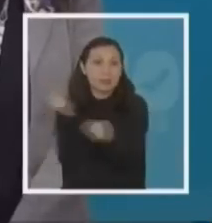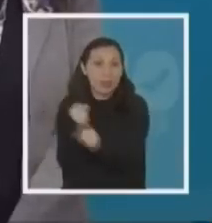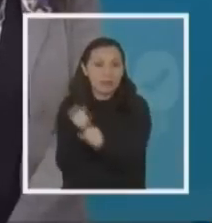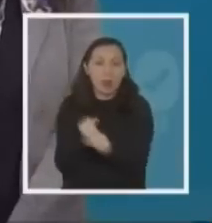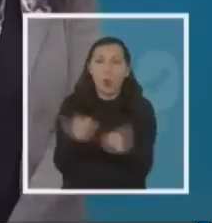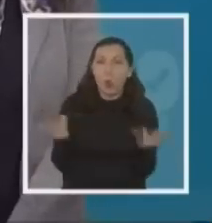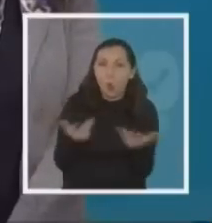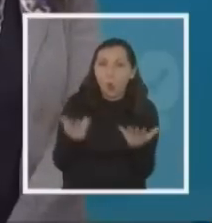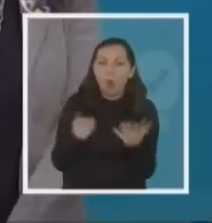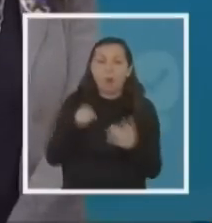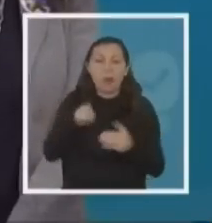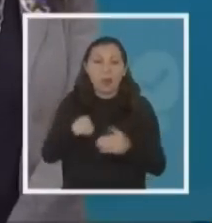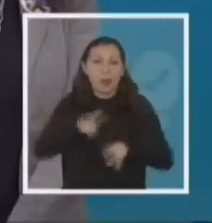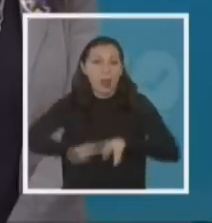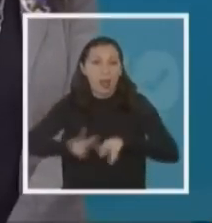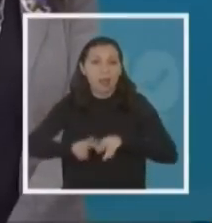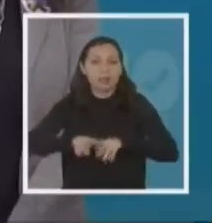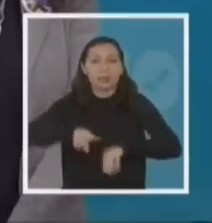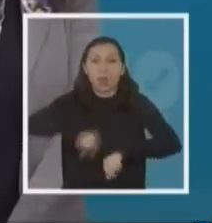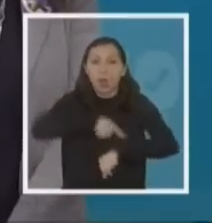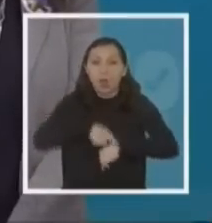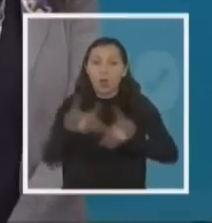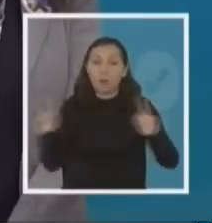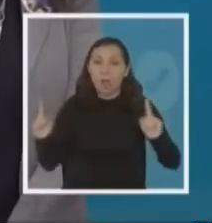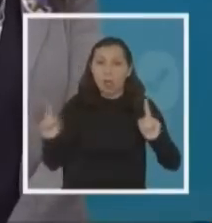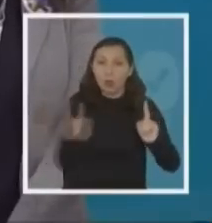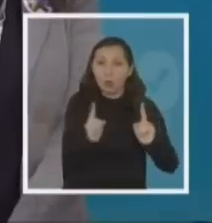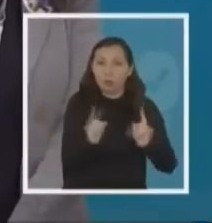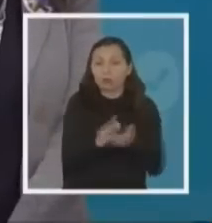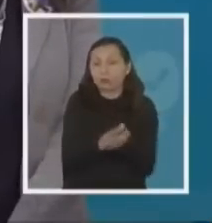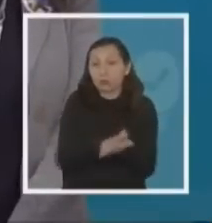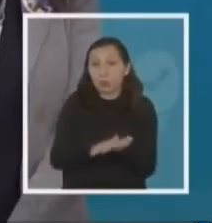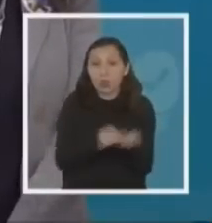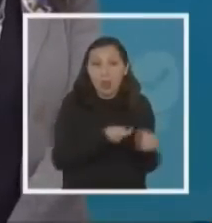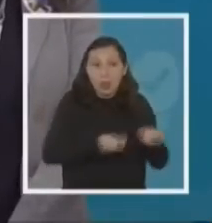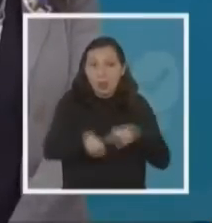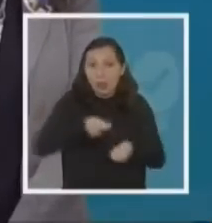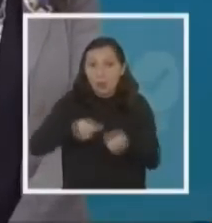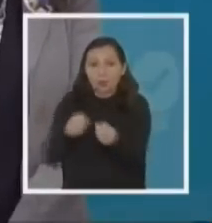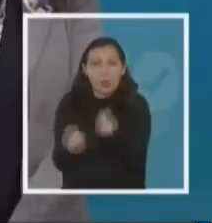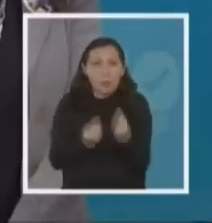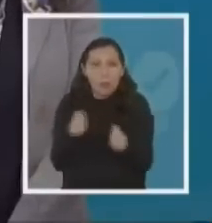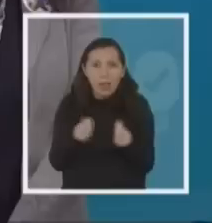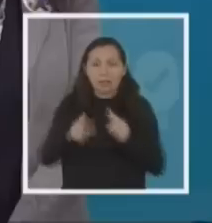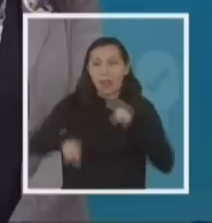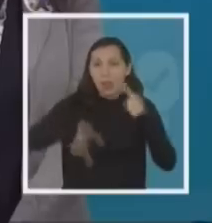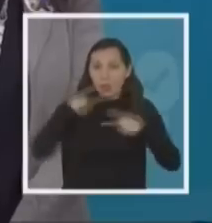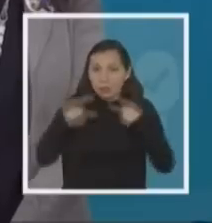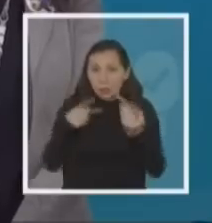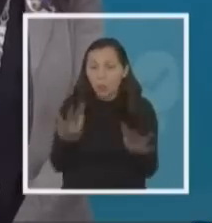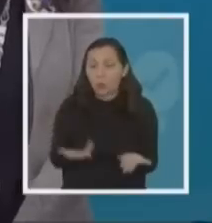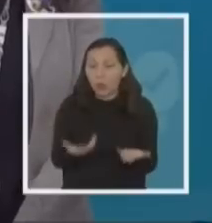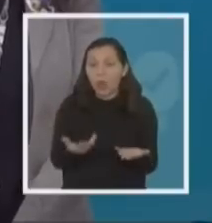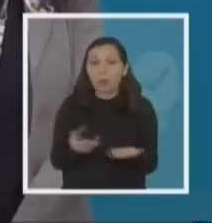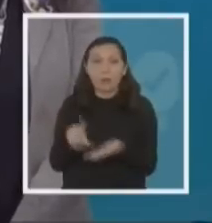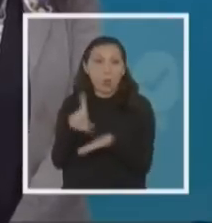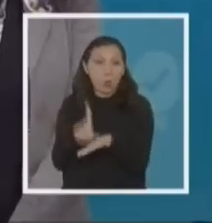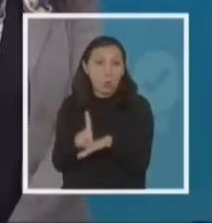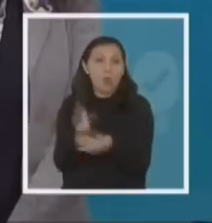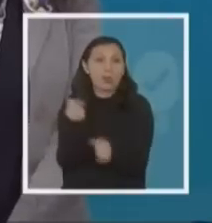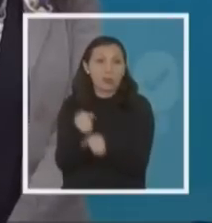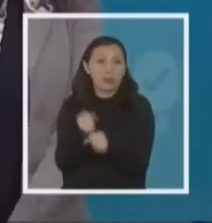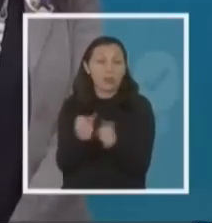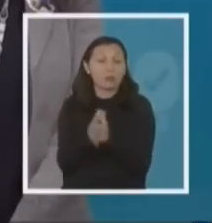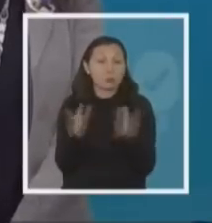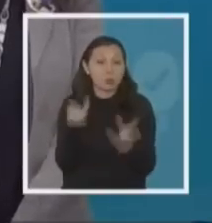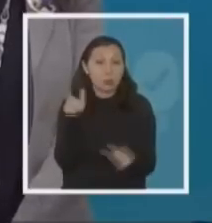a desempeñar con estas jornadas más reducidas, qué va a pasar, por ejemplo, en el comercio, en los restaurantes, en lugares donde